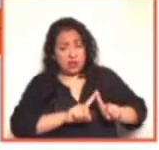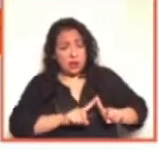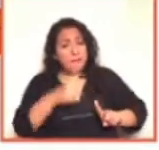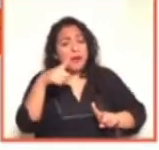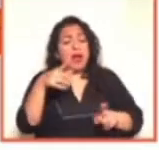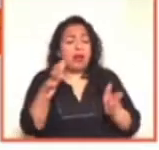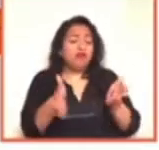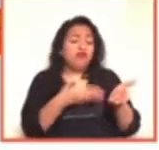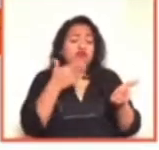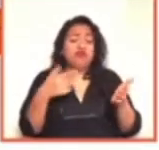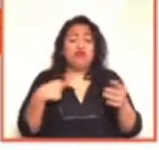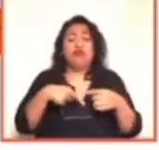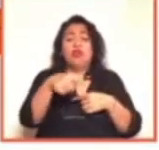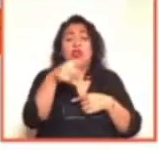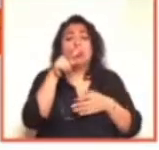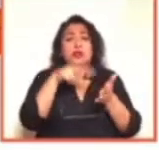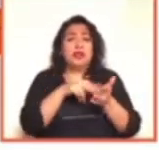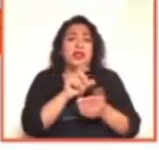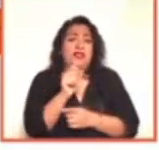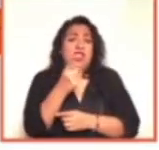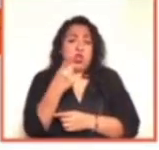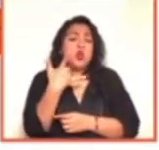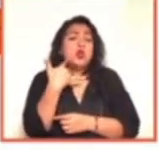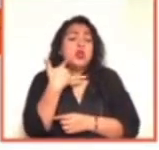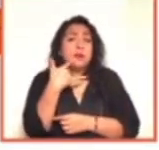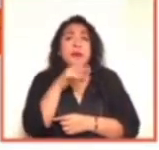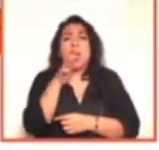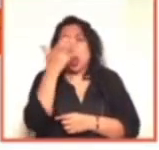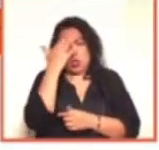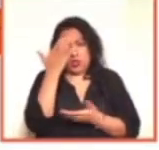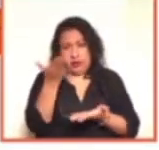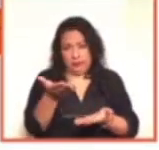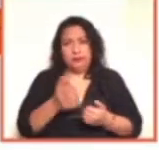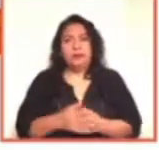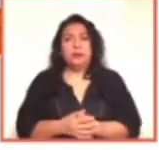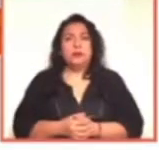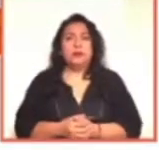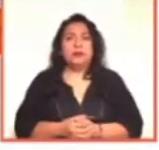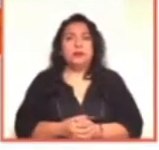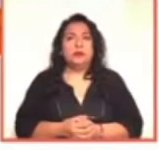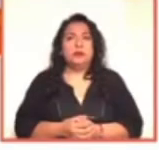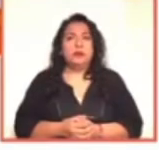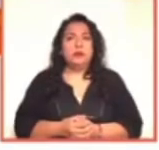largo de todo el 2021. Vamos a conocer algunos de ellos.